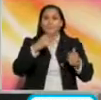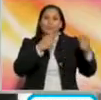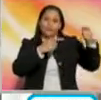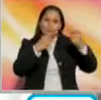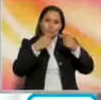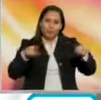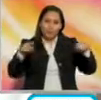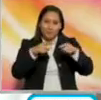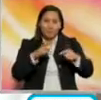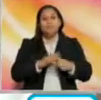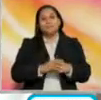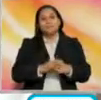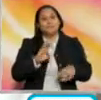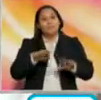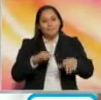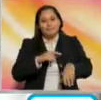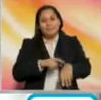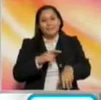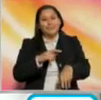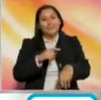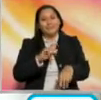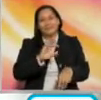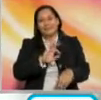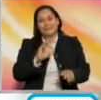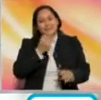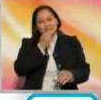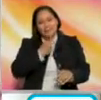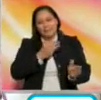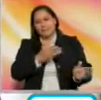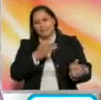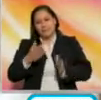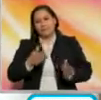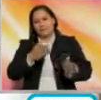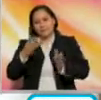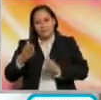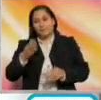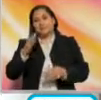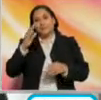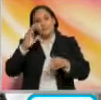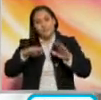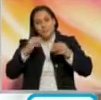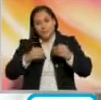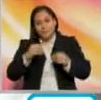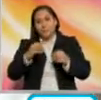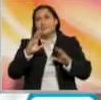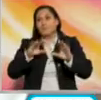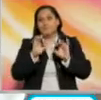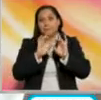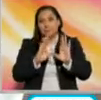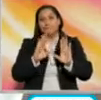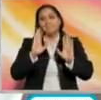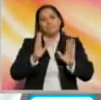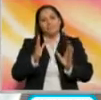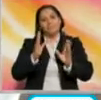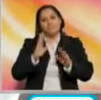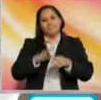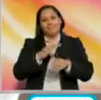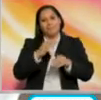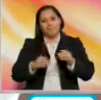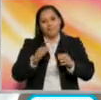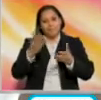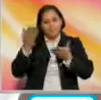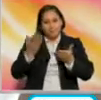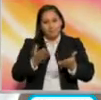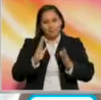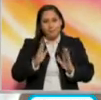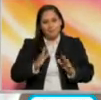yo creo que a veces las cosas no se tienen cuando uno quiere, ¿no? Sino que cuando se congenian todos los astros, ¿no? Y aparece y da el resultado, y también